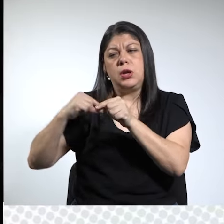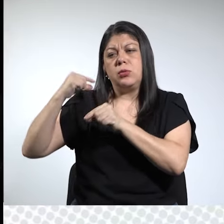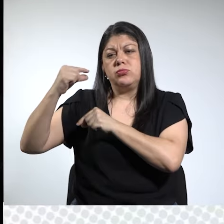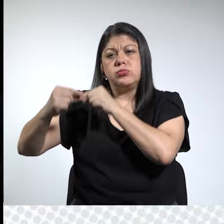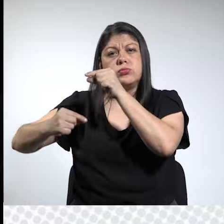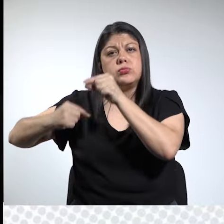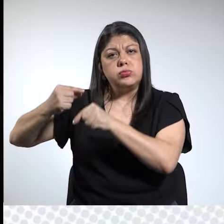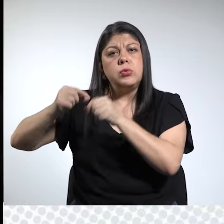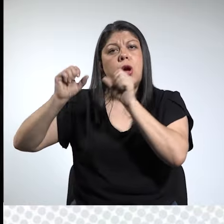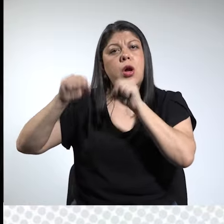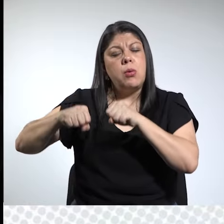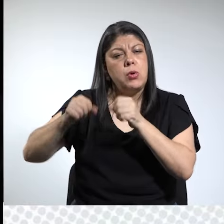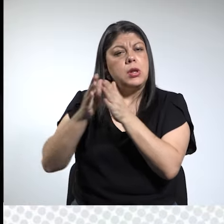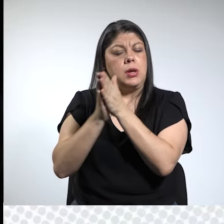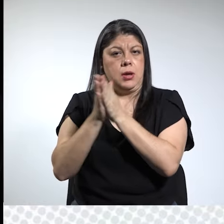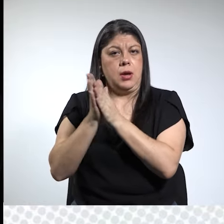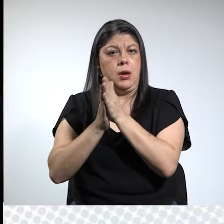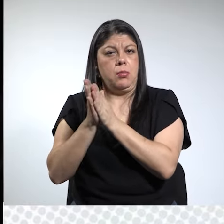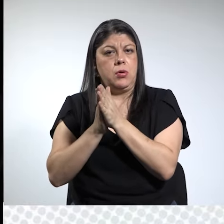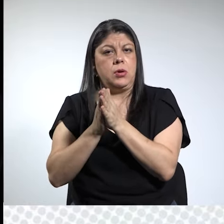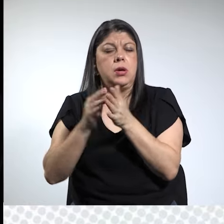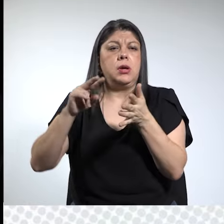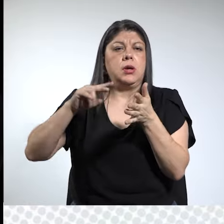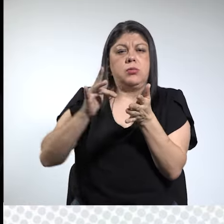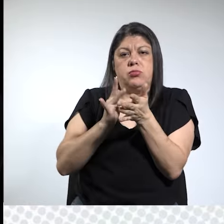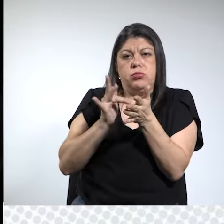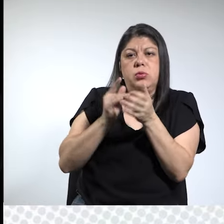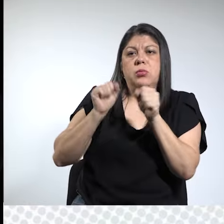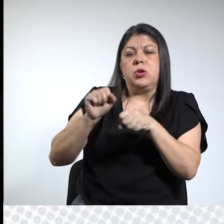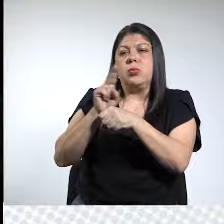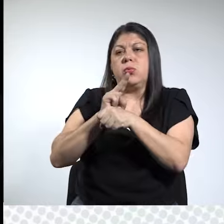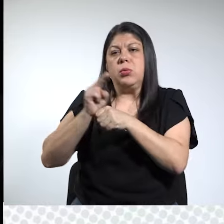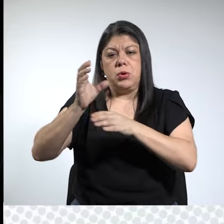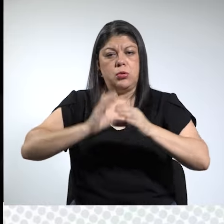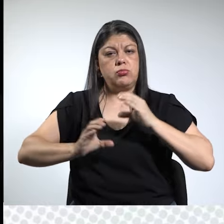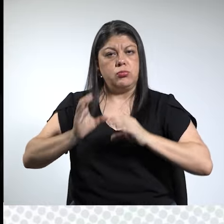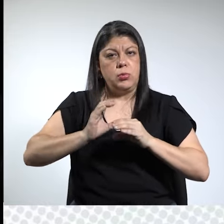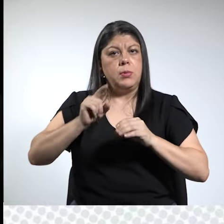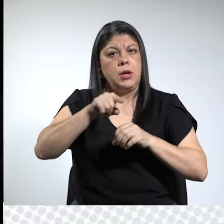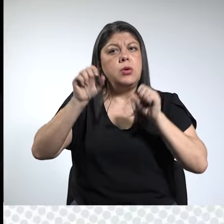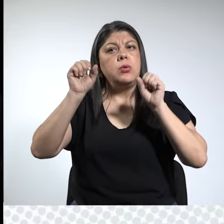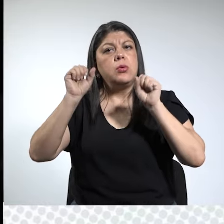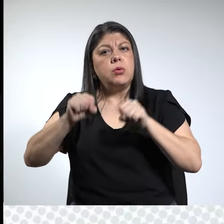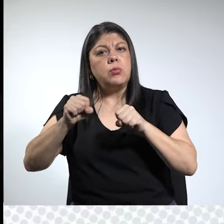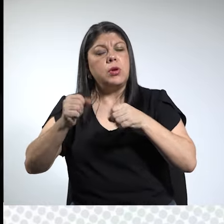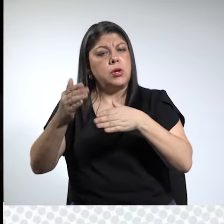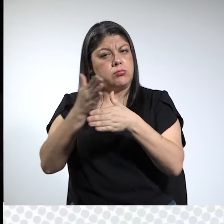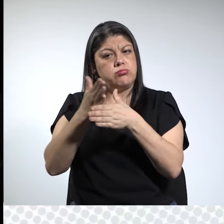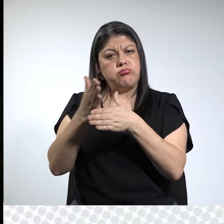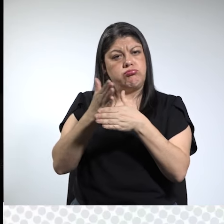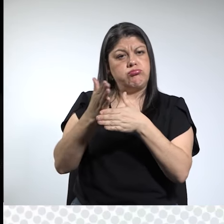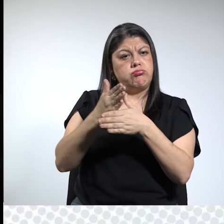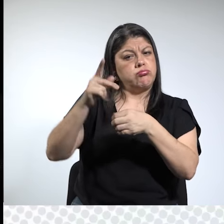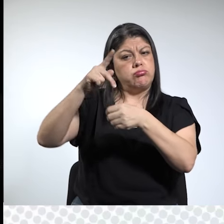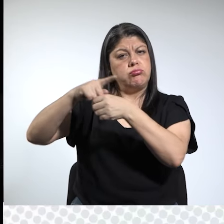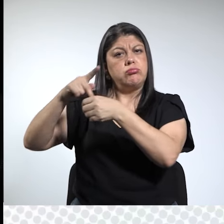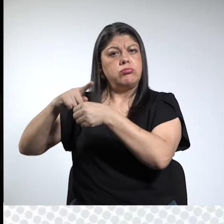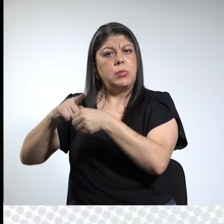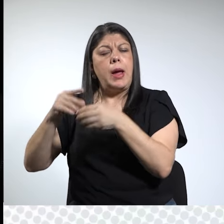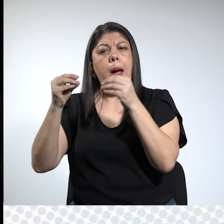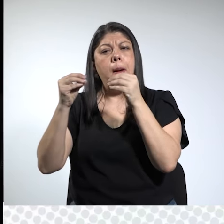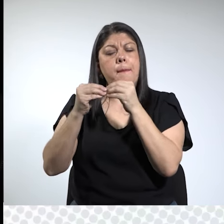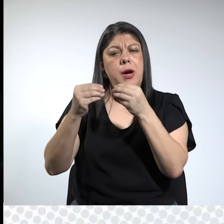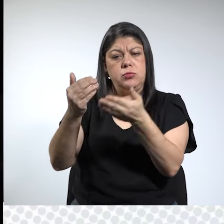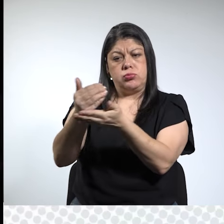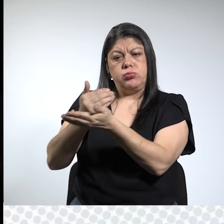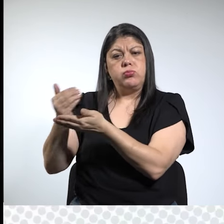generación, se puede explotar también. Explotar me refiero a utilizar comercialmente para que entonces ellos puedan ser copartícipes de mayor nivel